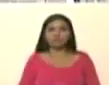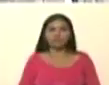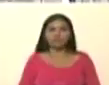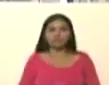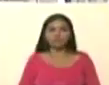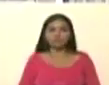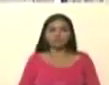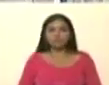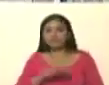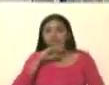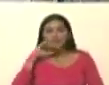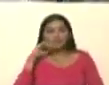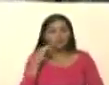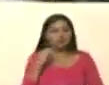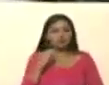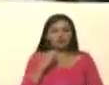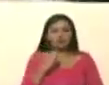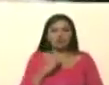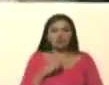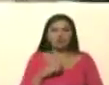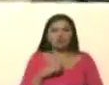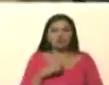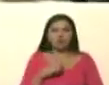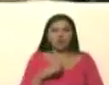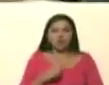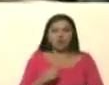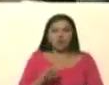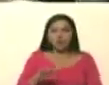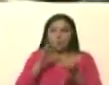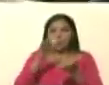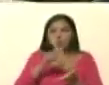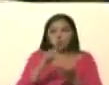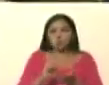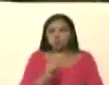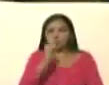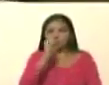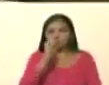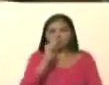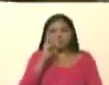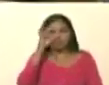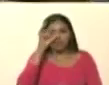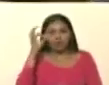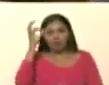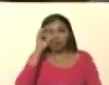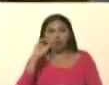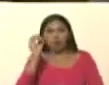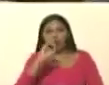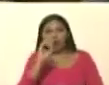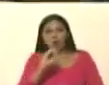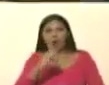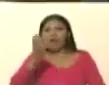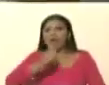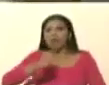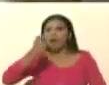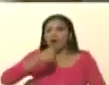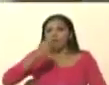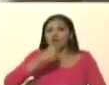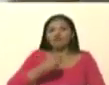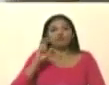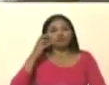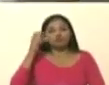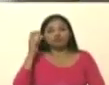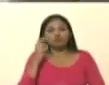sabroso una merengada de galletas oreos verdad o un helado de chocolate de galletas